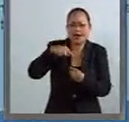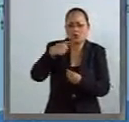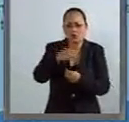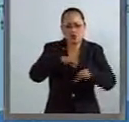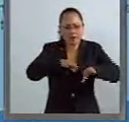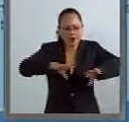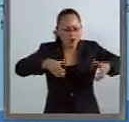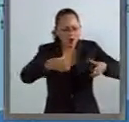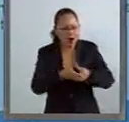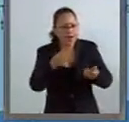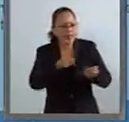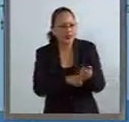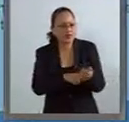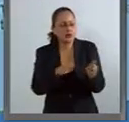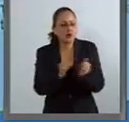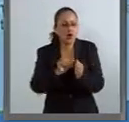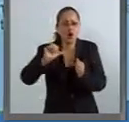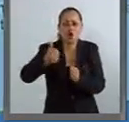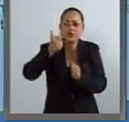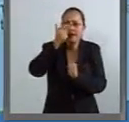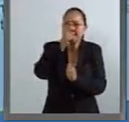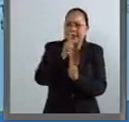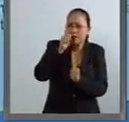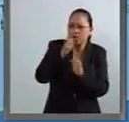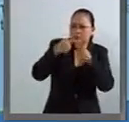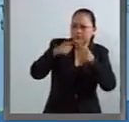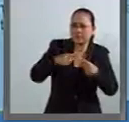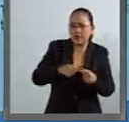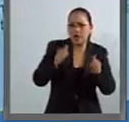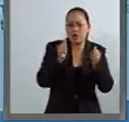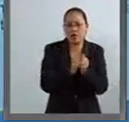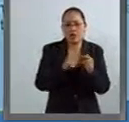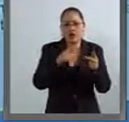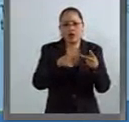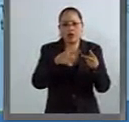trabajo legislativo en otras lenguas y ellos lo hacen en